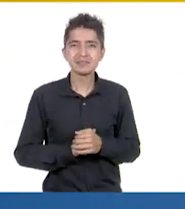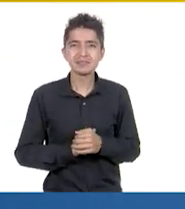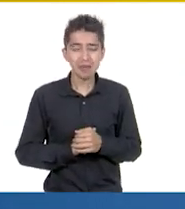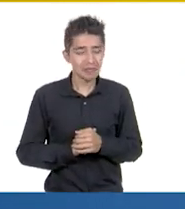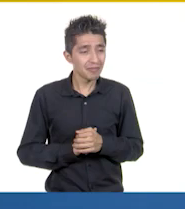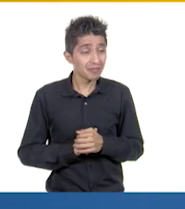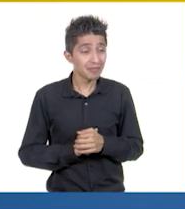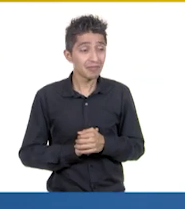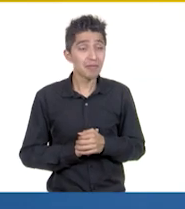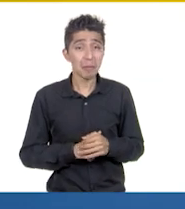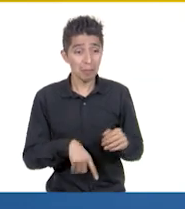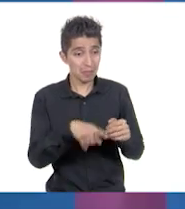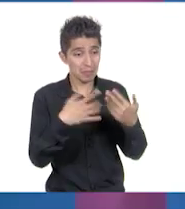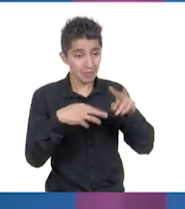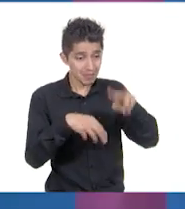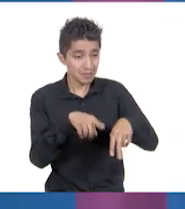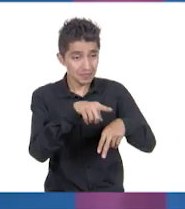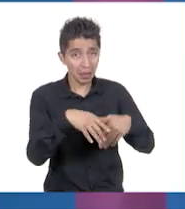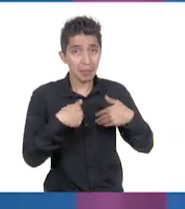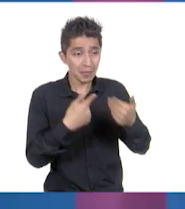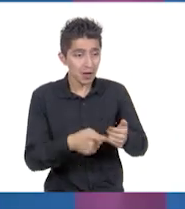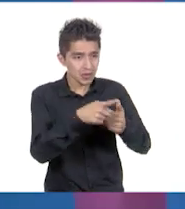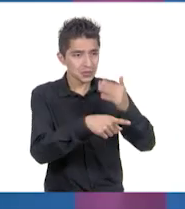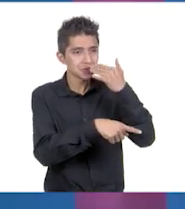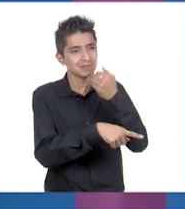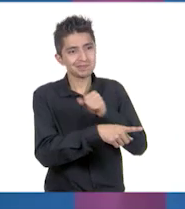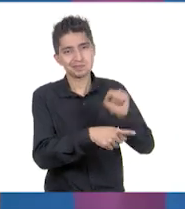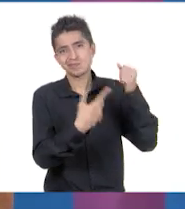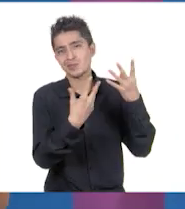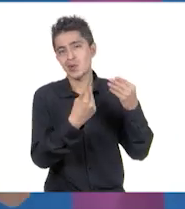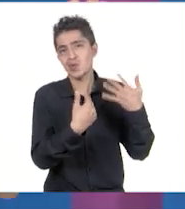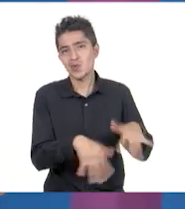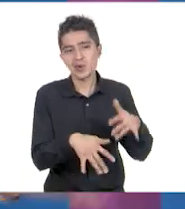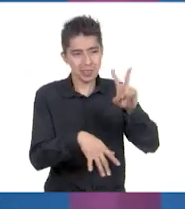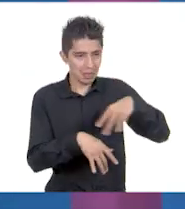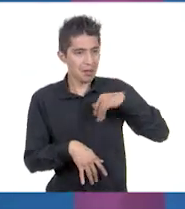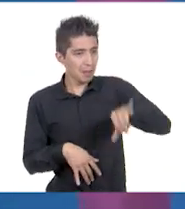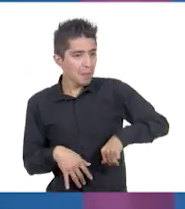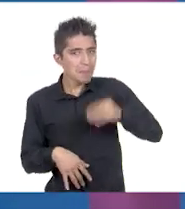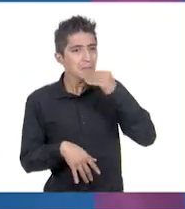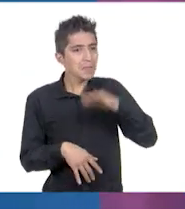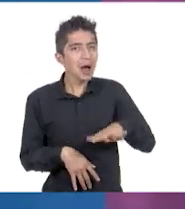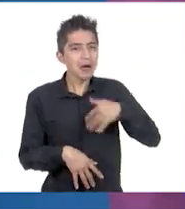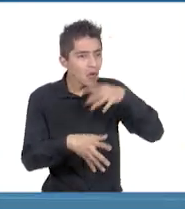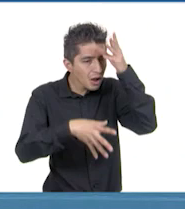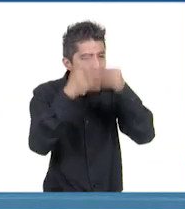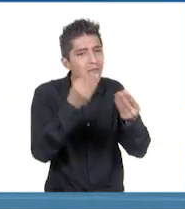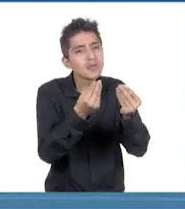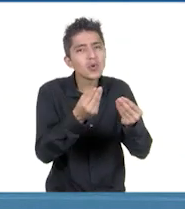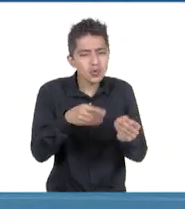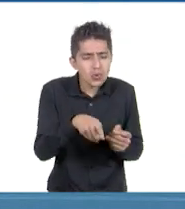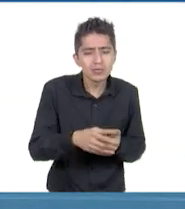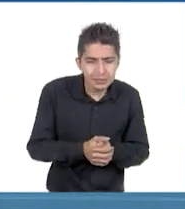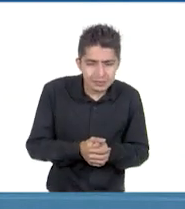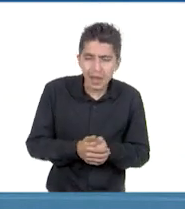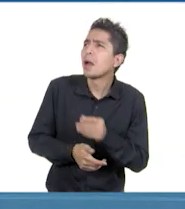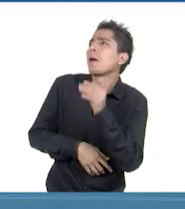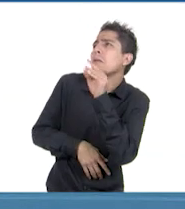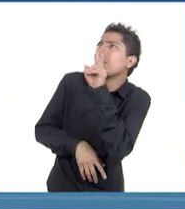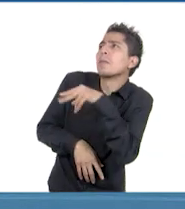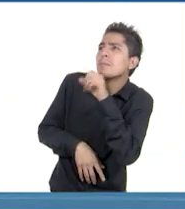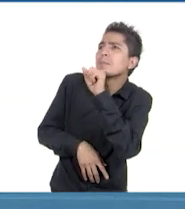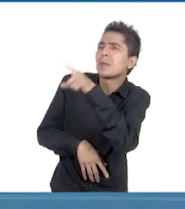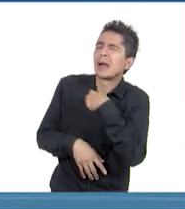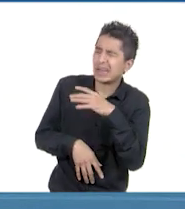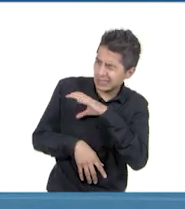la verdad que usted sabe muchísimo y su clase estuvo muy, pero muy interesante. Yo aprendí muchísimo. ¿Y tú? Yo también. Me encanta la clase